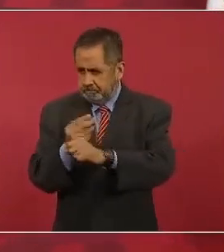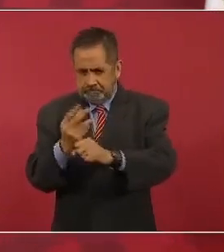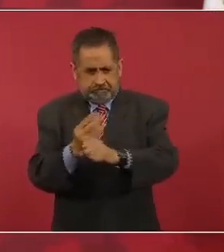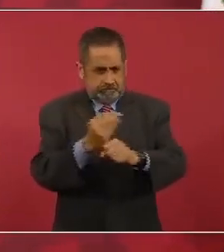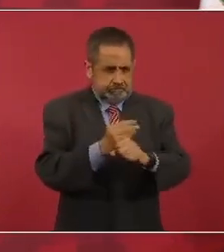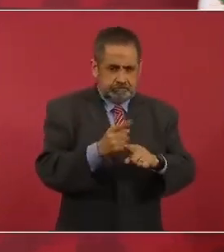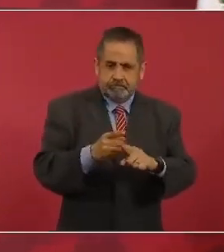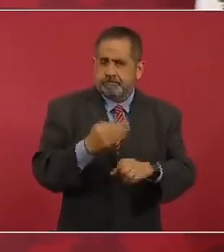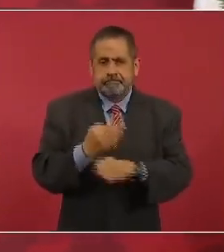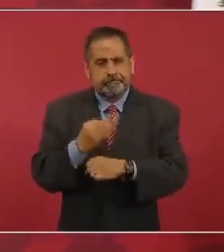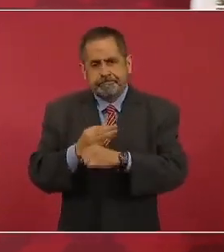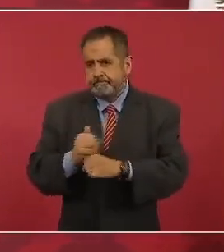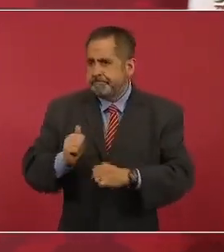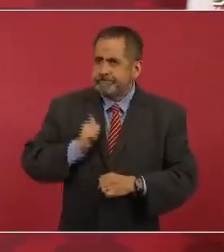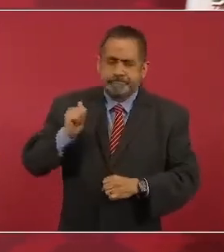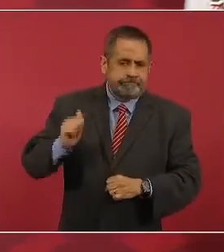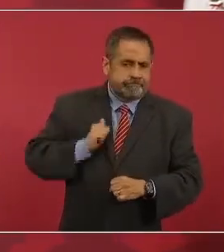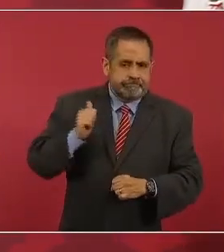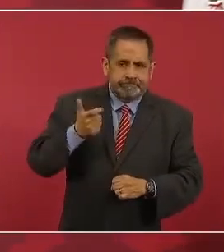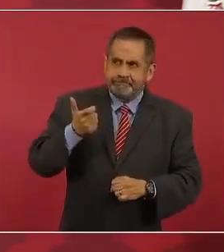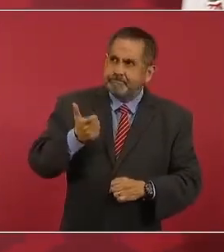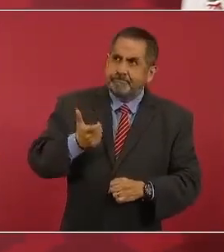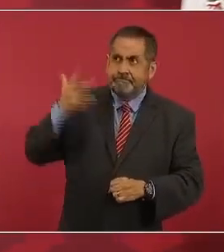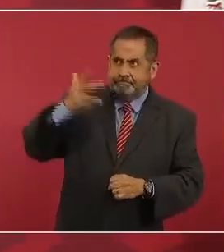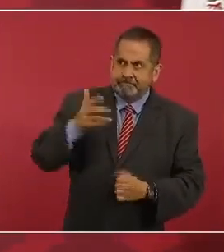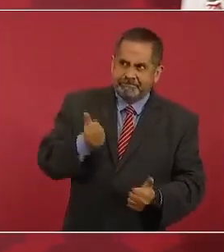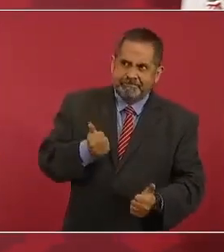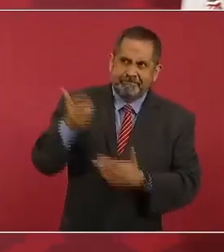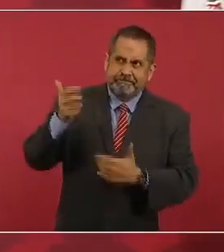Entonces estamos aprovechando ahora que el precio está alto